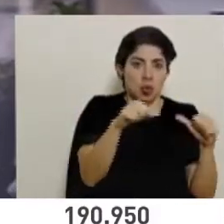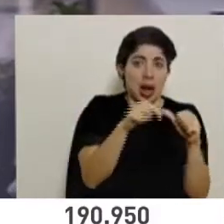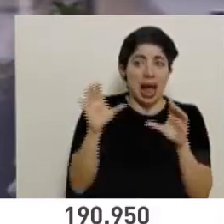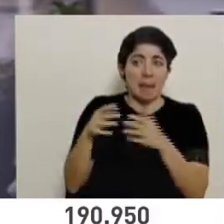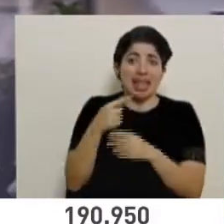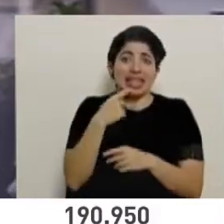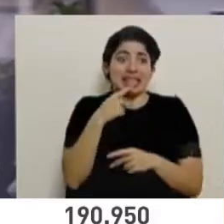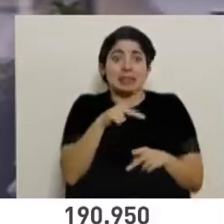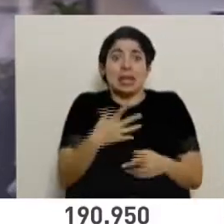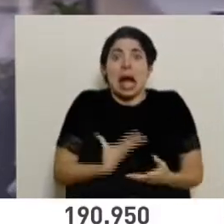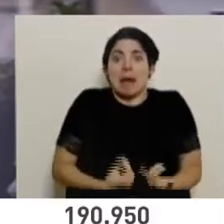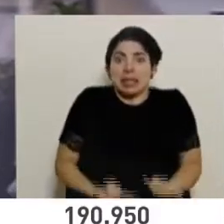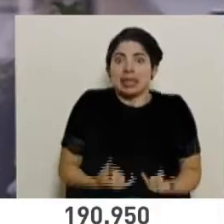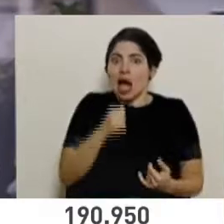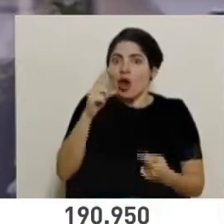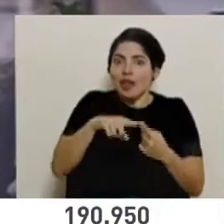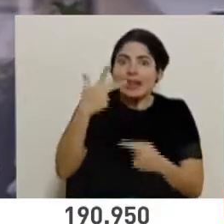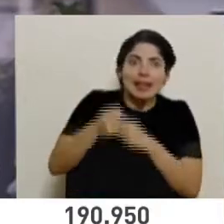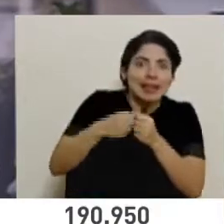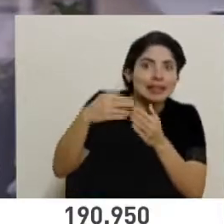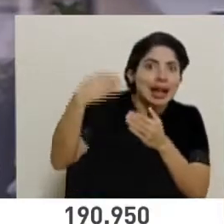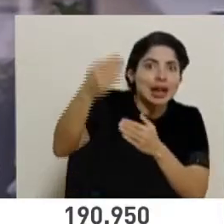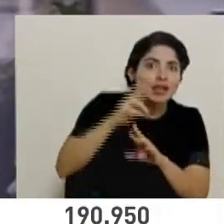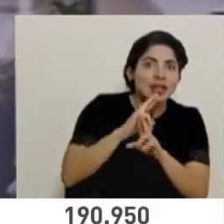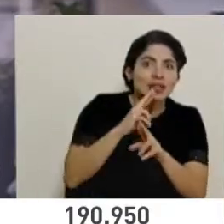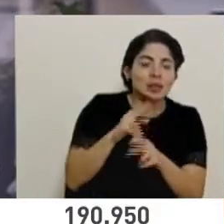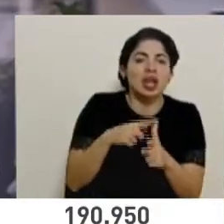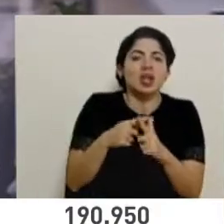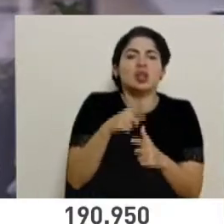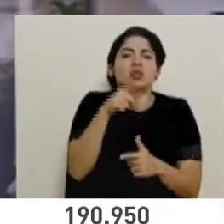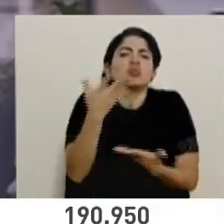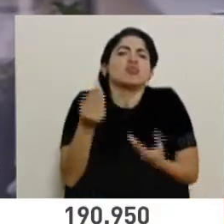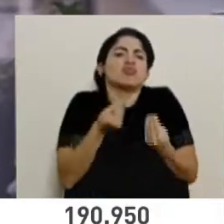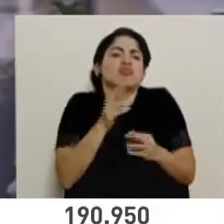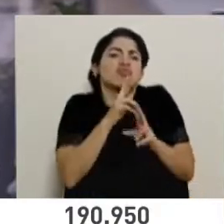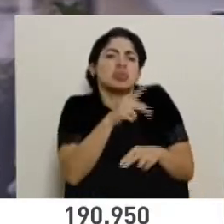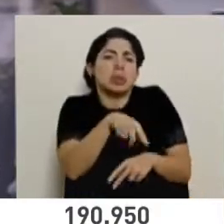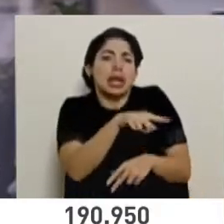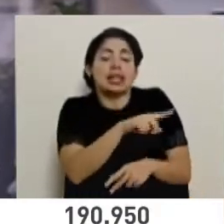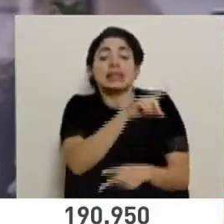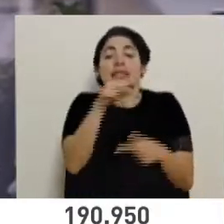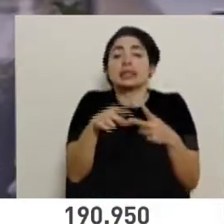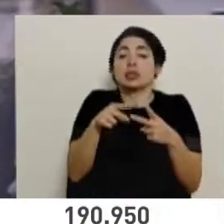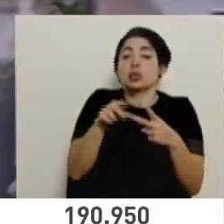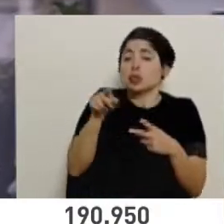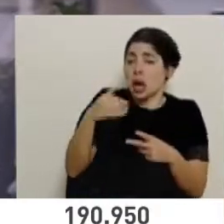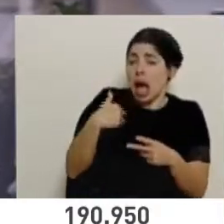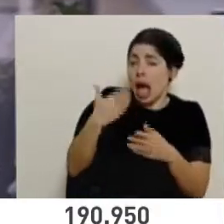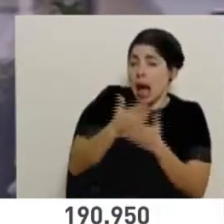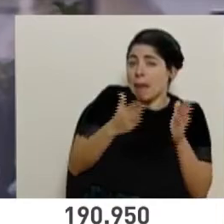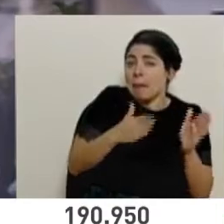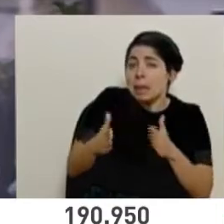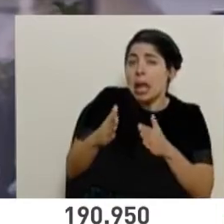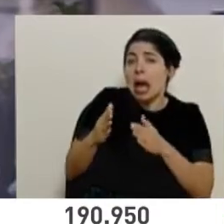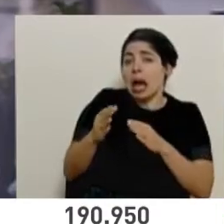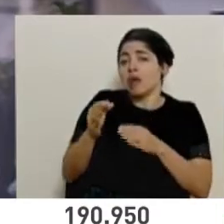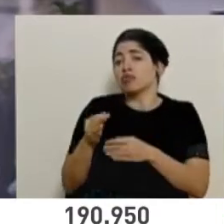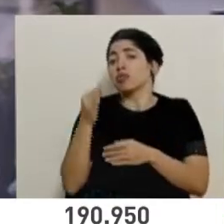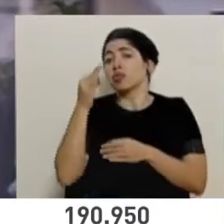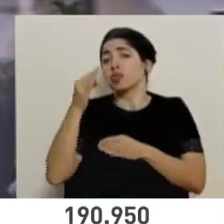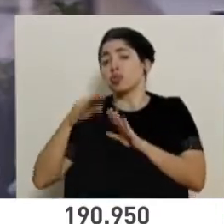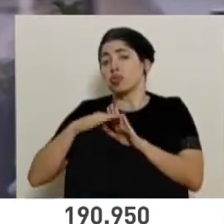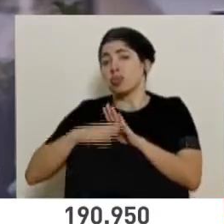la gente tiene el hambre ya, no dentro de 3 años, cuando podrían ver sus resultados. ¿Qué respuesta hay para ellos? Y en segundo lugar, si hay alguna proyección, alguna medida especial